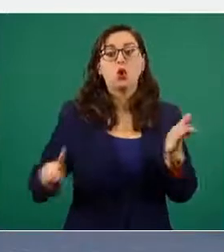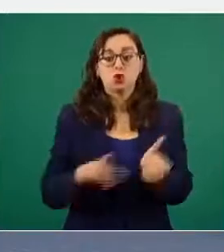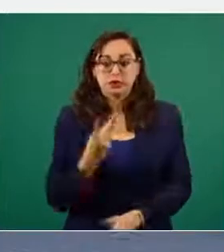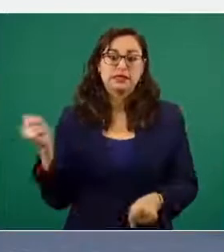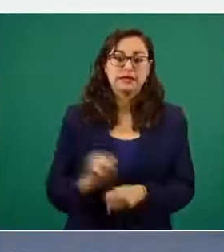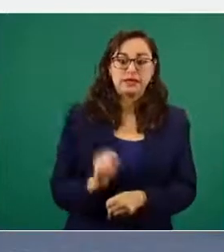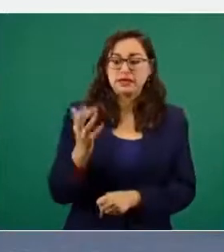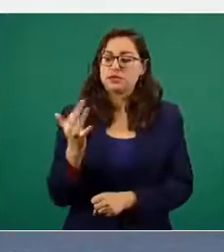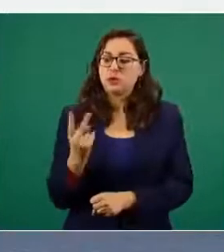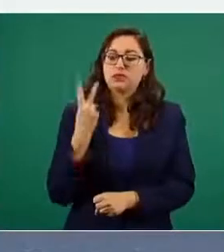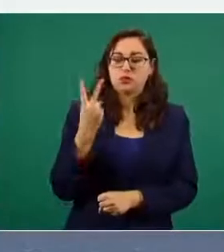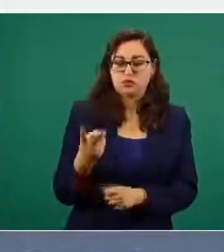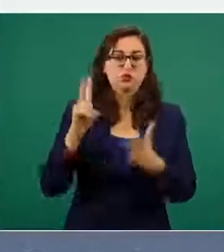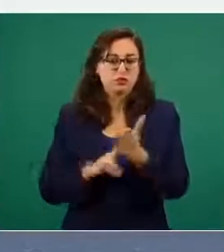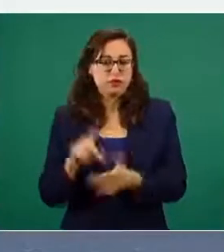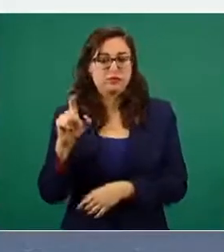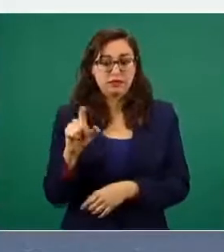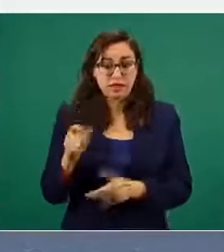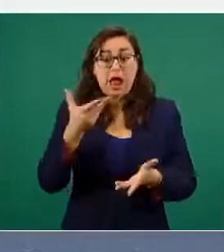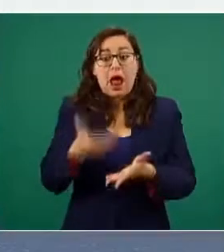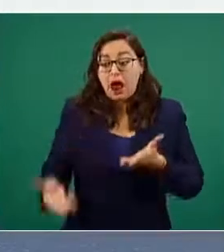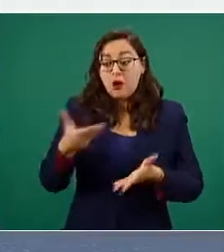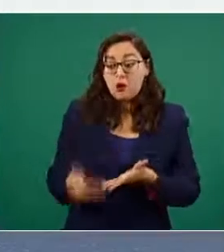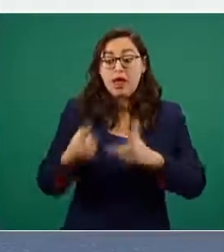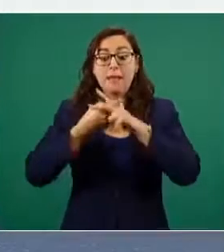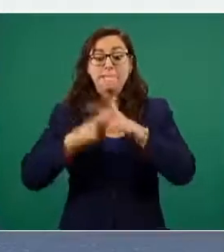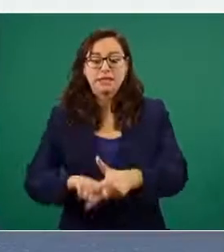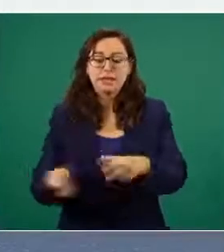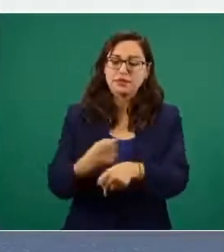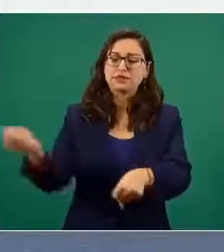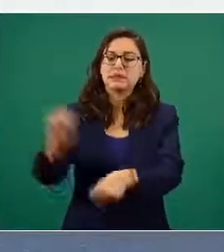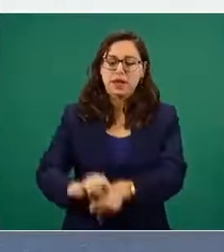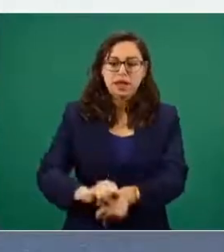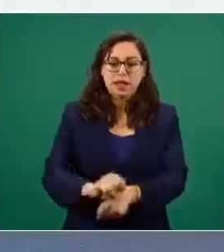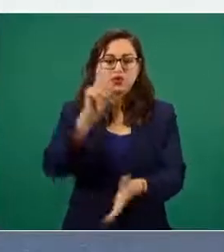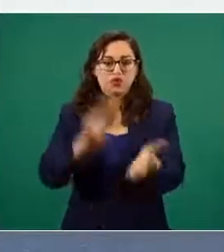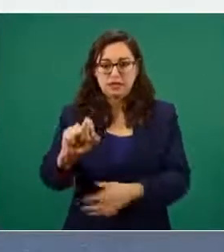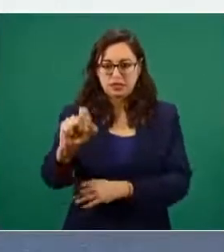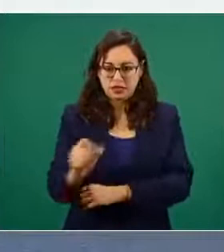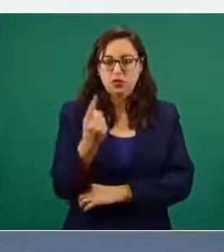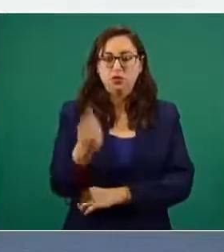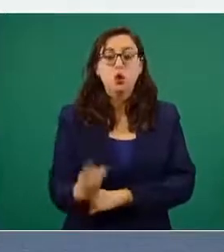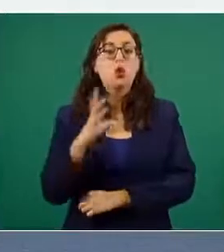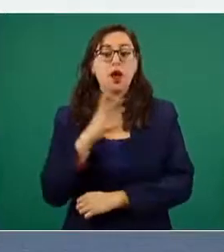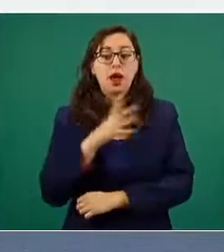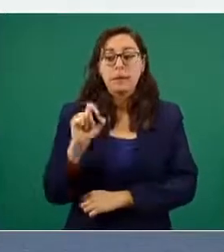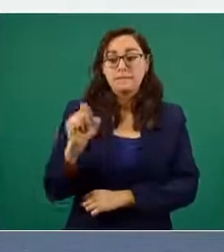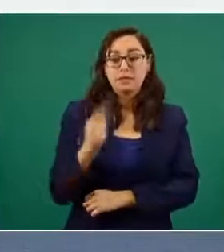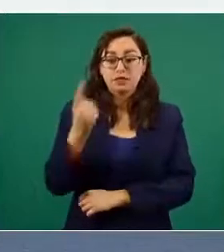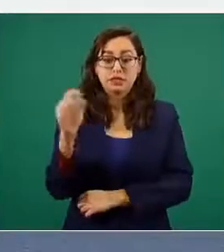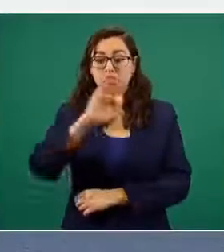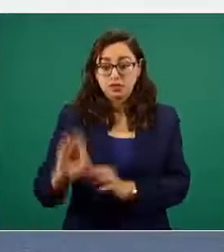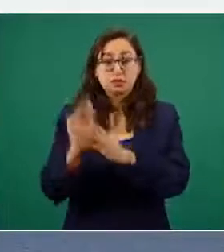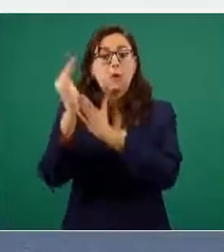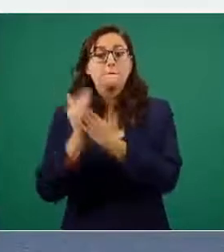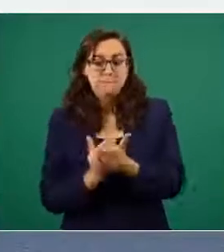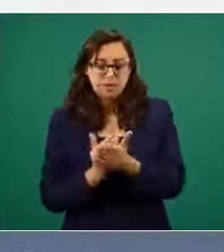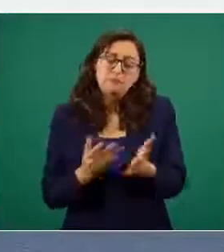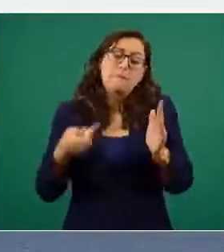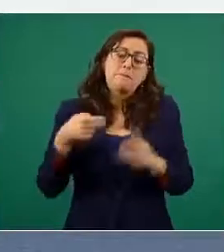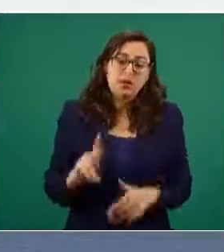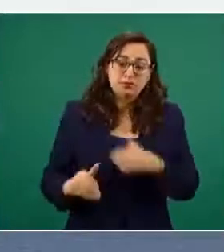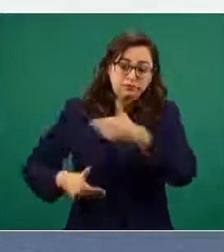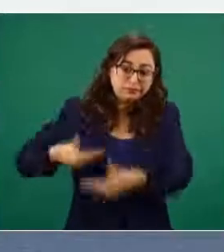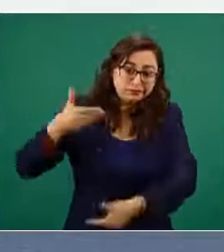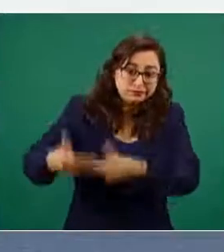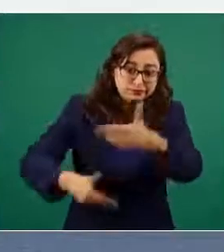semana 52 de 2020. En este momento estamos en la primera semana epidemiológica de 2021. Tenemos este descenso de 21%, y como suele ocurrir con el flujo de datos,